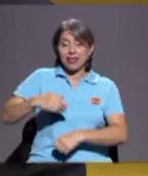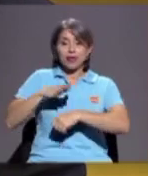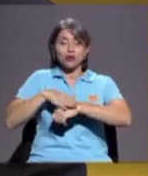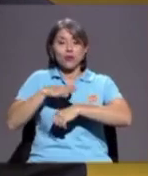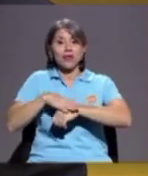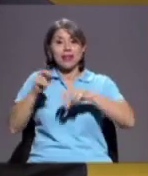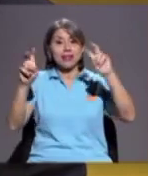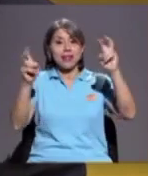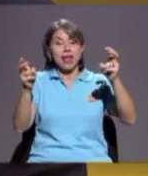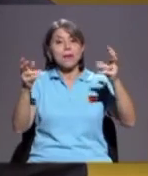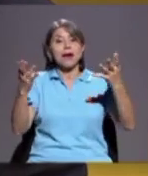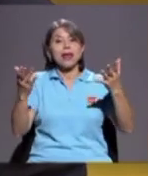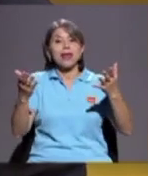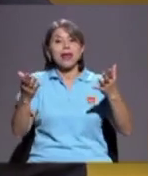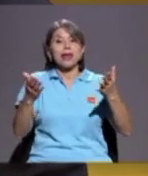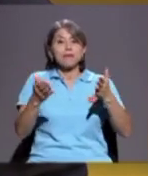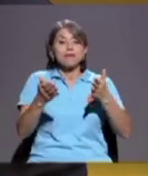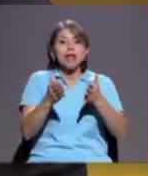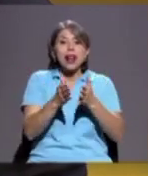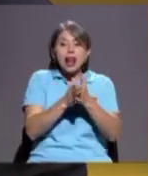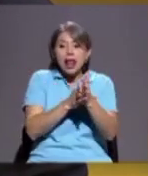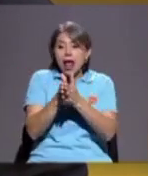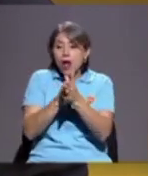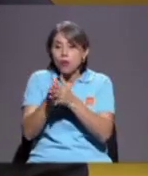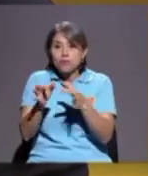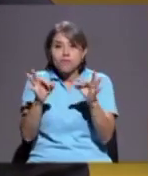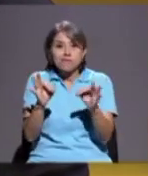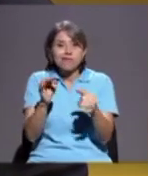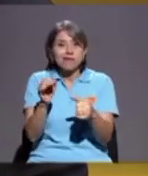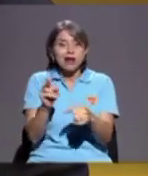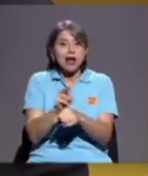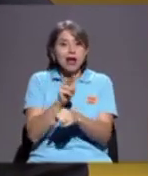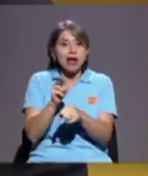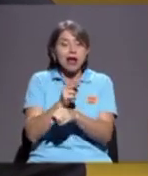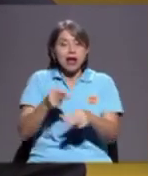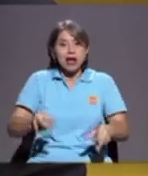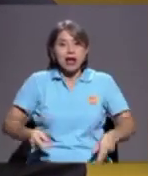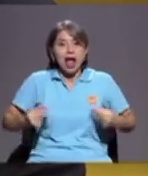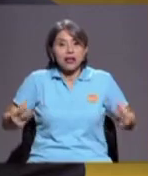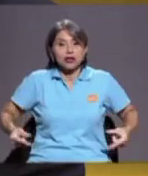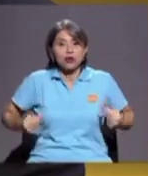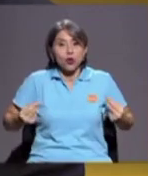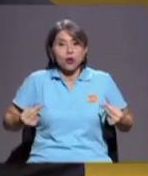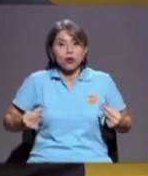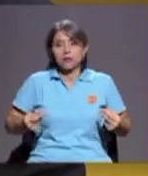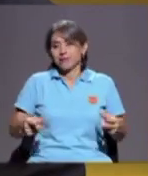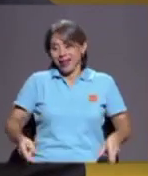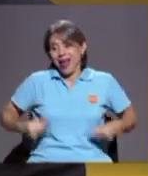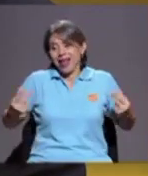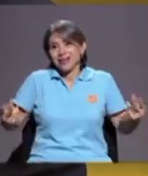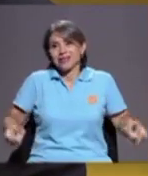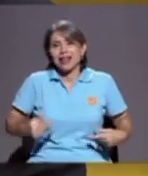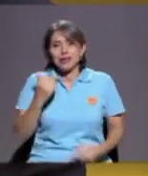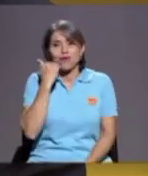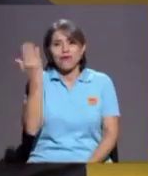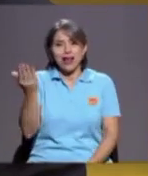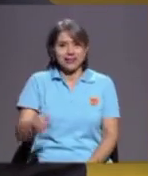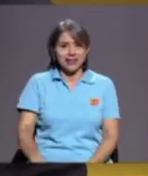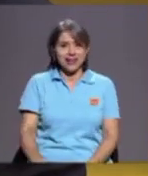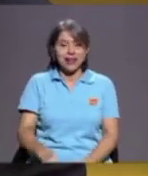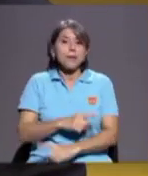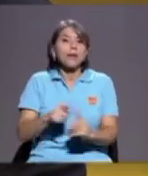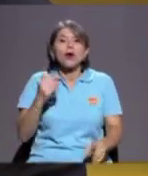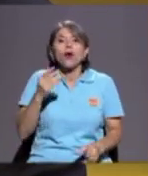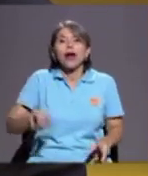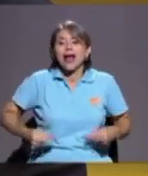de la eficiencia del gasto, ¿verdad? No se trata solamente de gastar, porque gastar es muy fácil, ¿verdad? El tema es gastar en